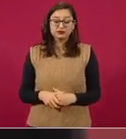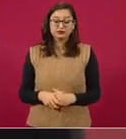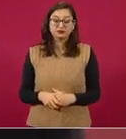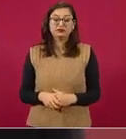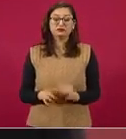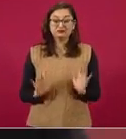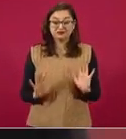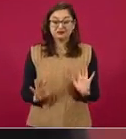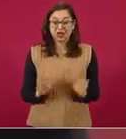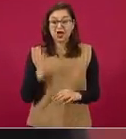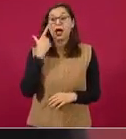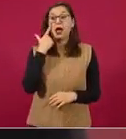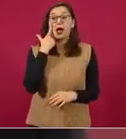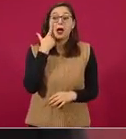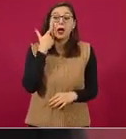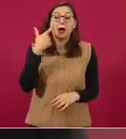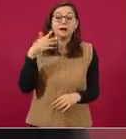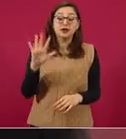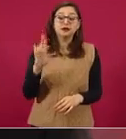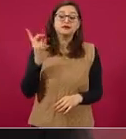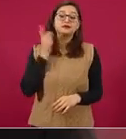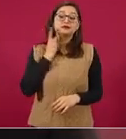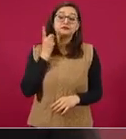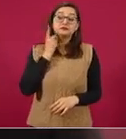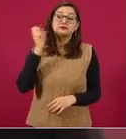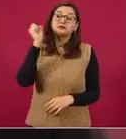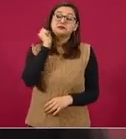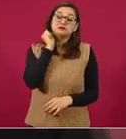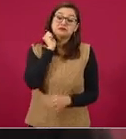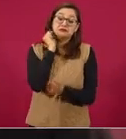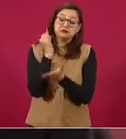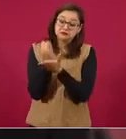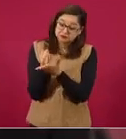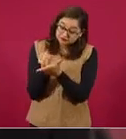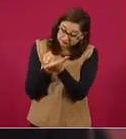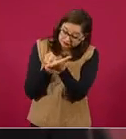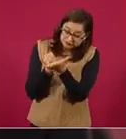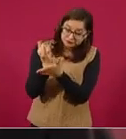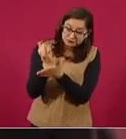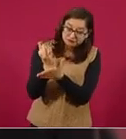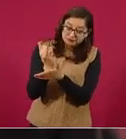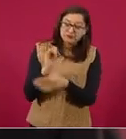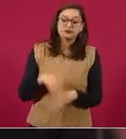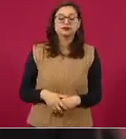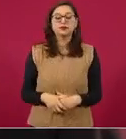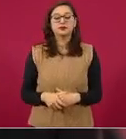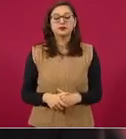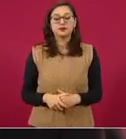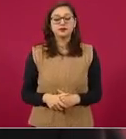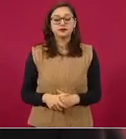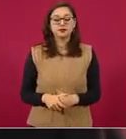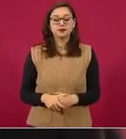Van a ser los legisladores, para contestar tu pregunta. Y la otra…